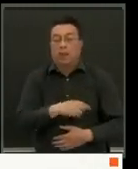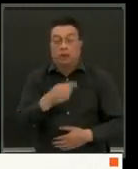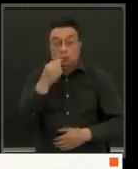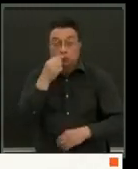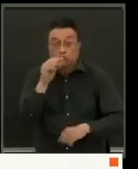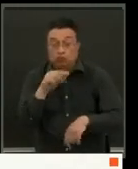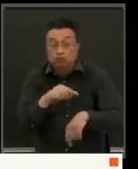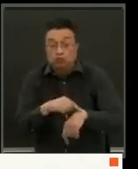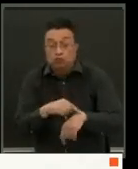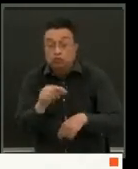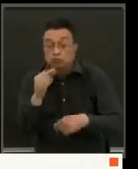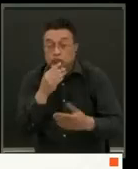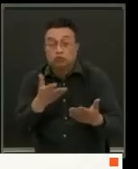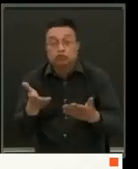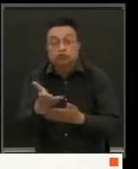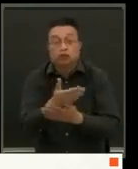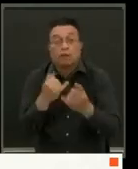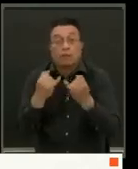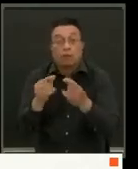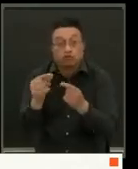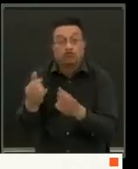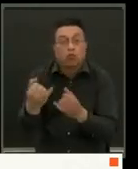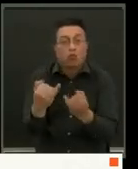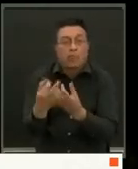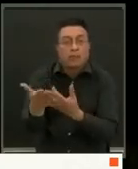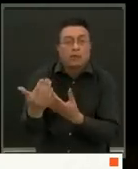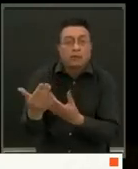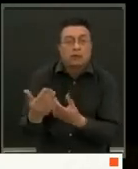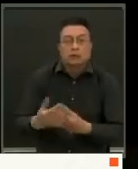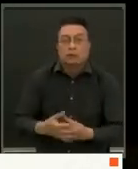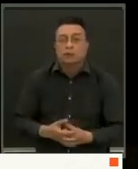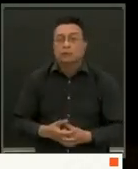para compartir información contigo.